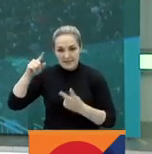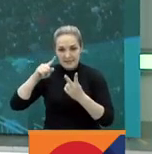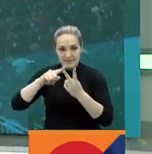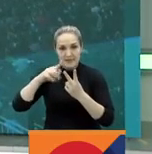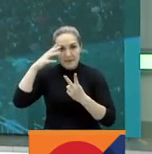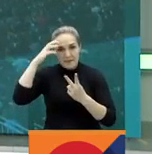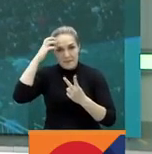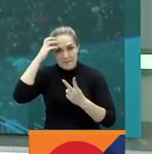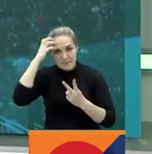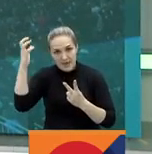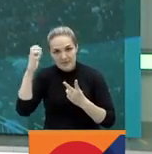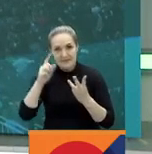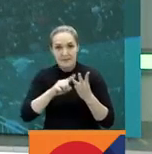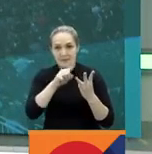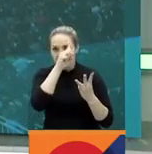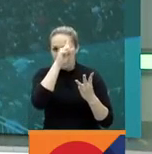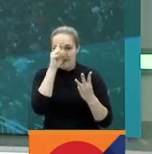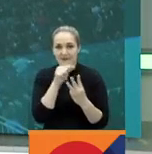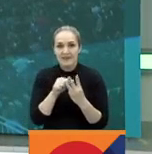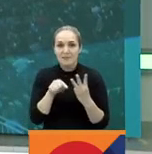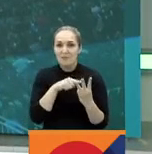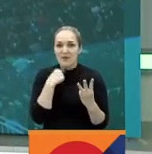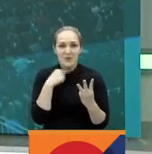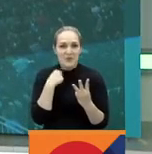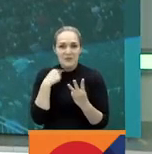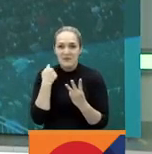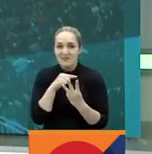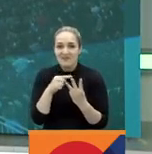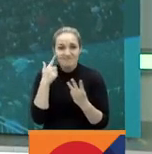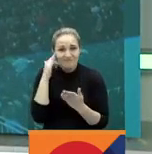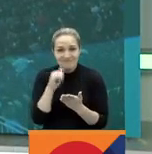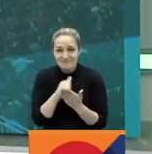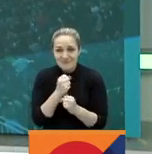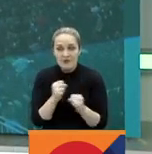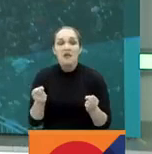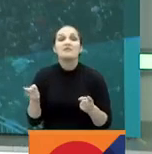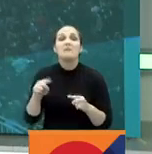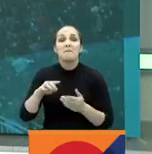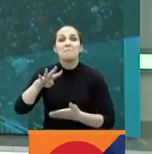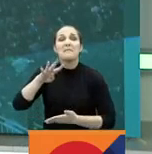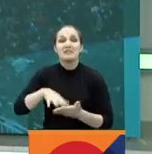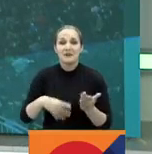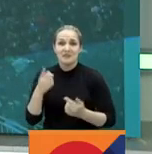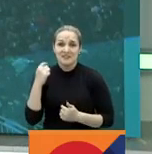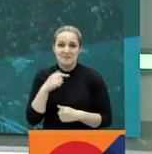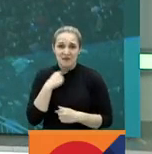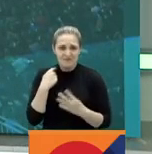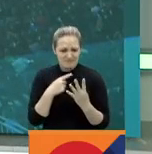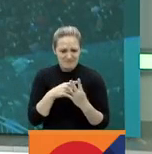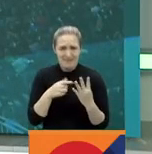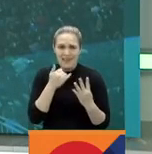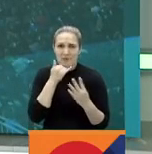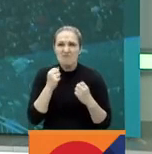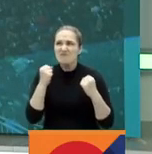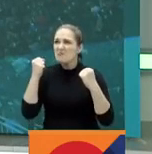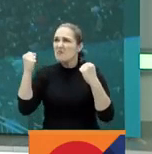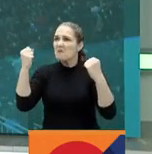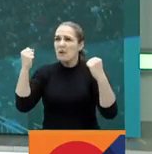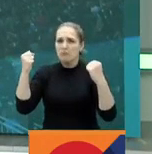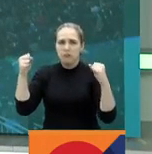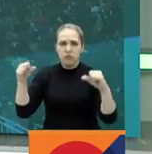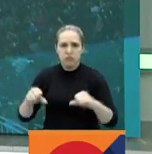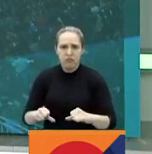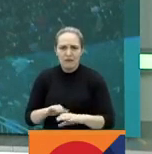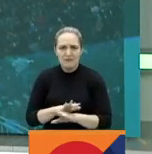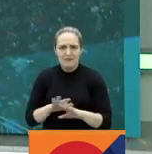y el Real Madrid perdieron sus respectivos partidos. Además, el Barcelona también perdió el día de ayer. No se sabe qué está pasando con los grandes. Y es la